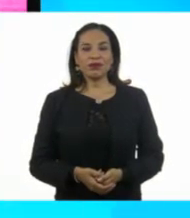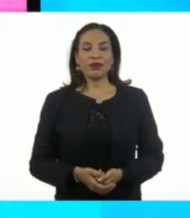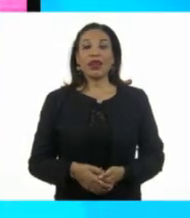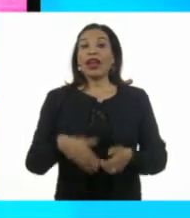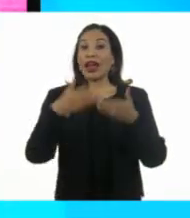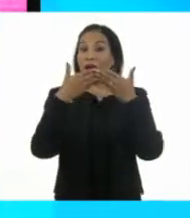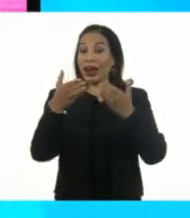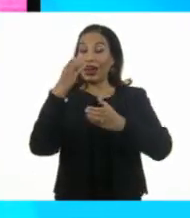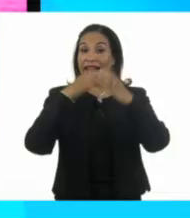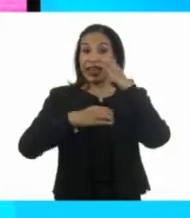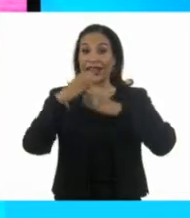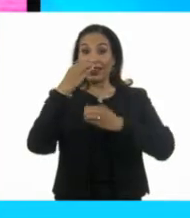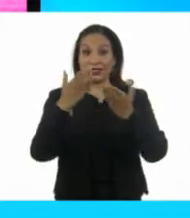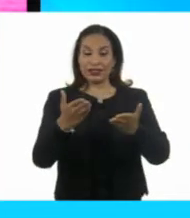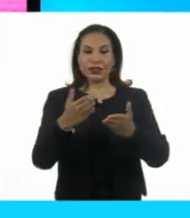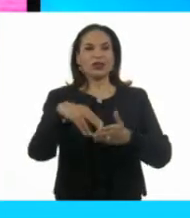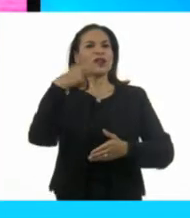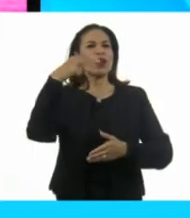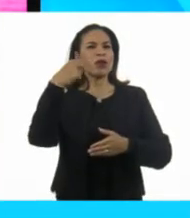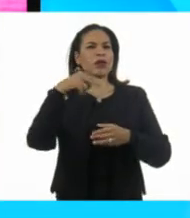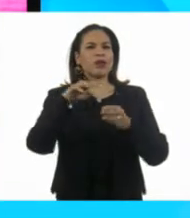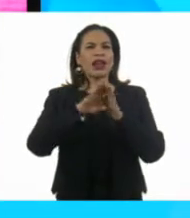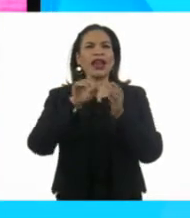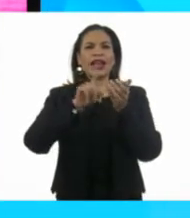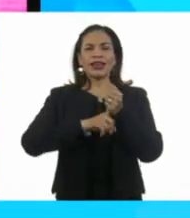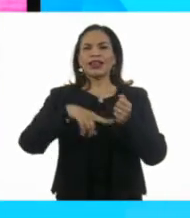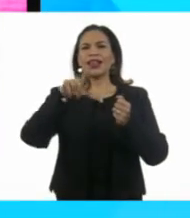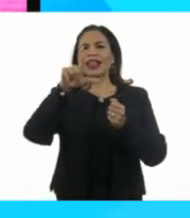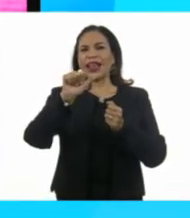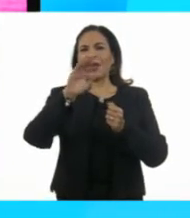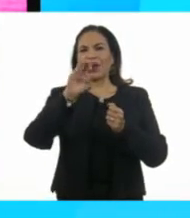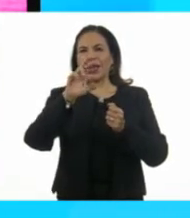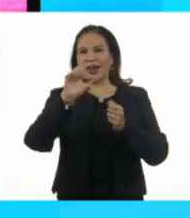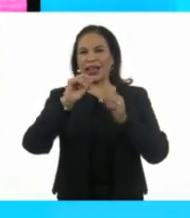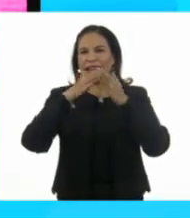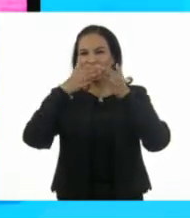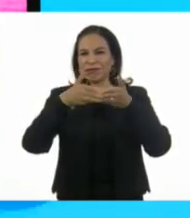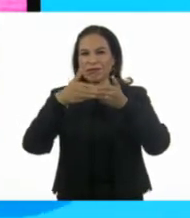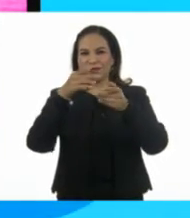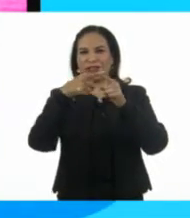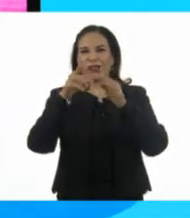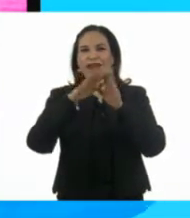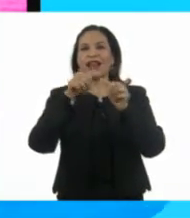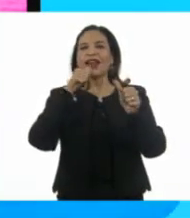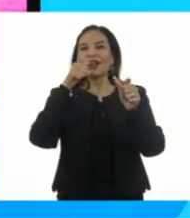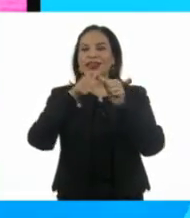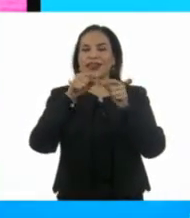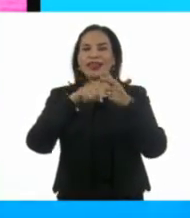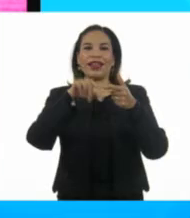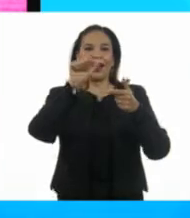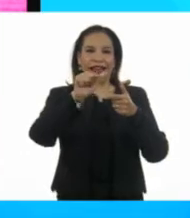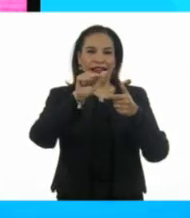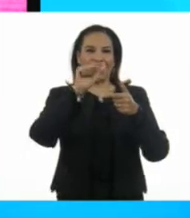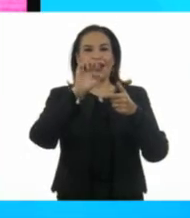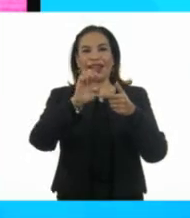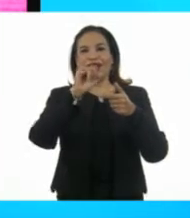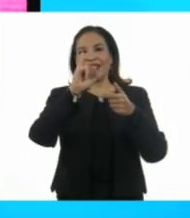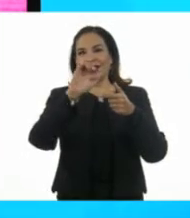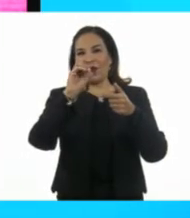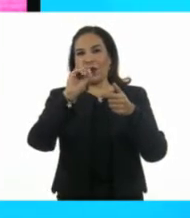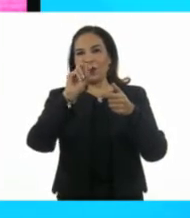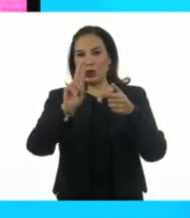Para la siguiente canción, que se llama La Barca, nos vamos a acordar de las vocales A, E, I,